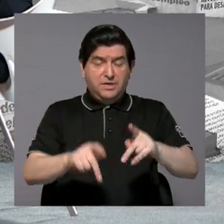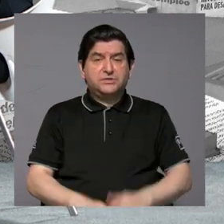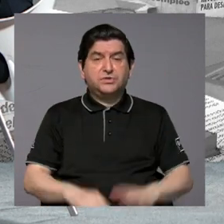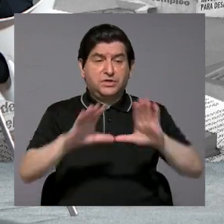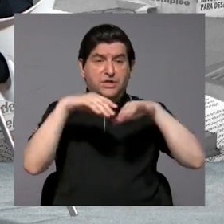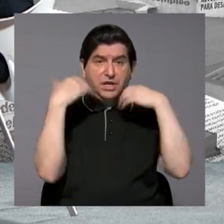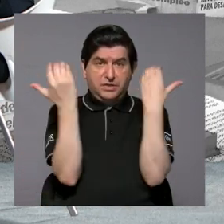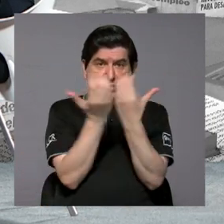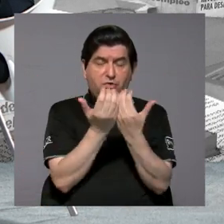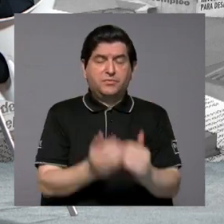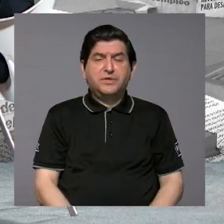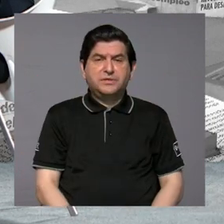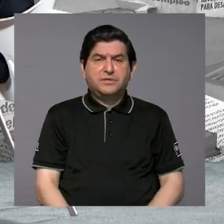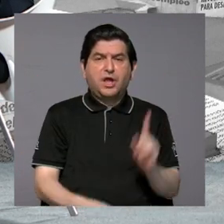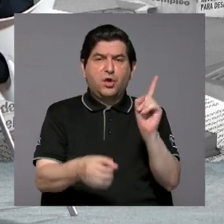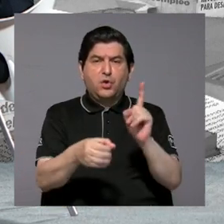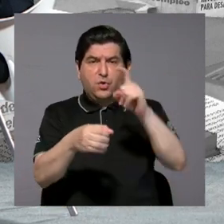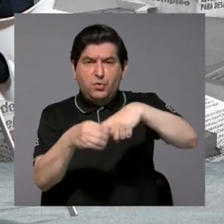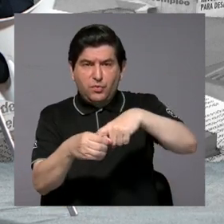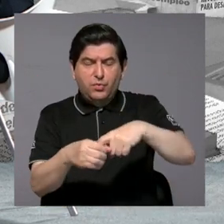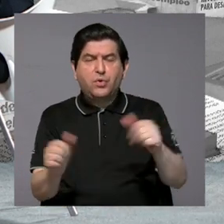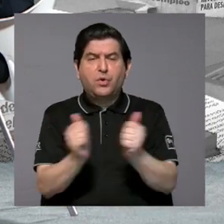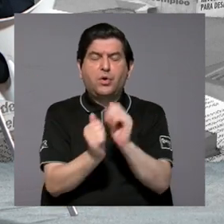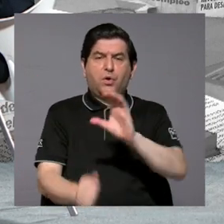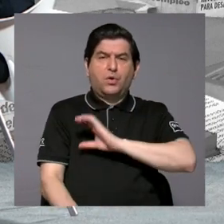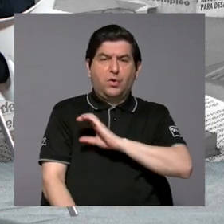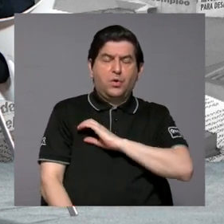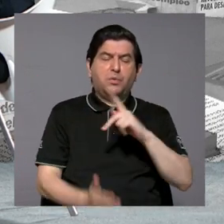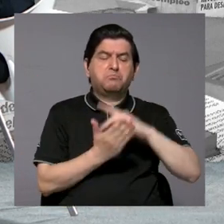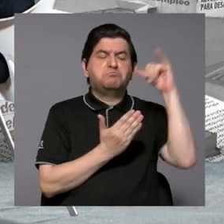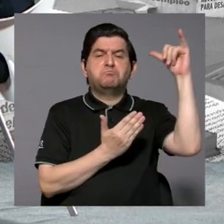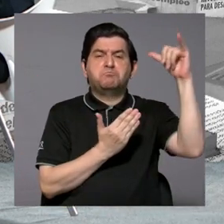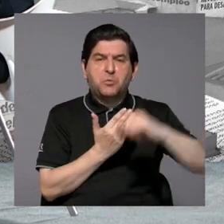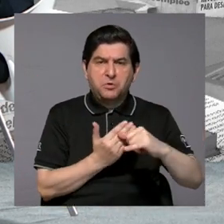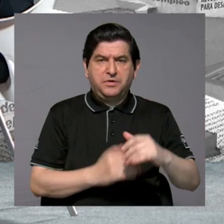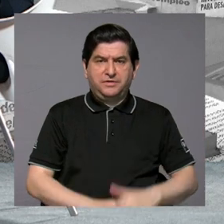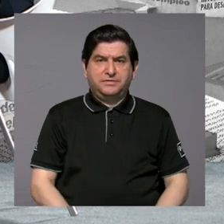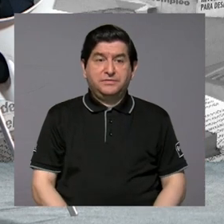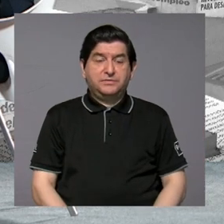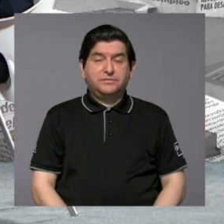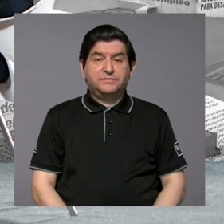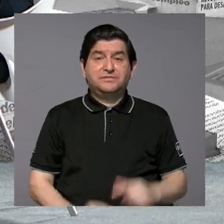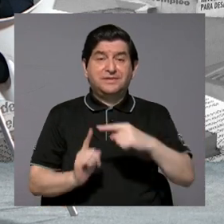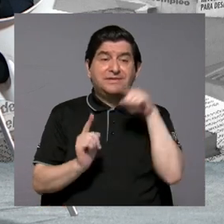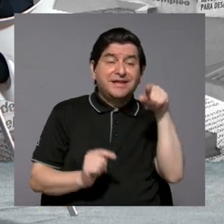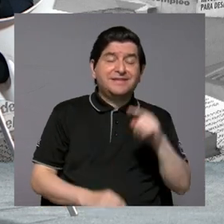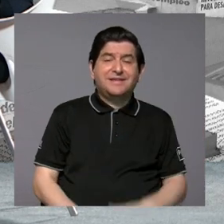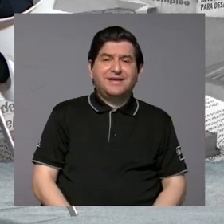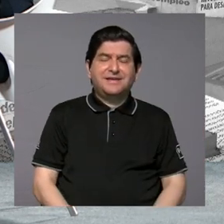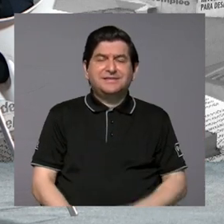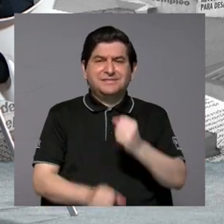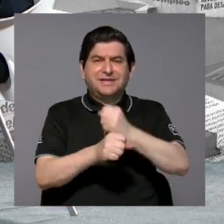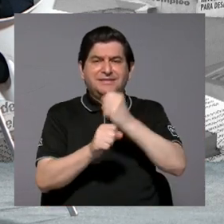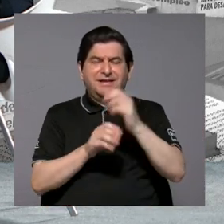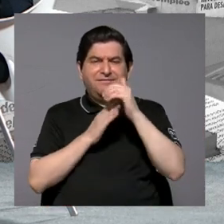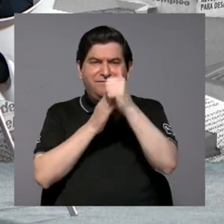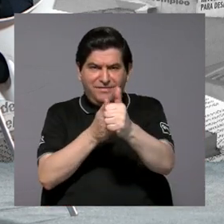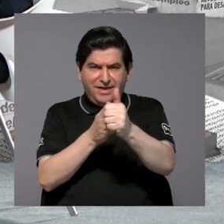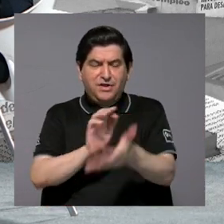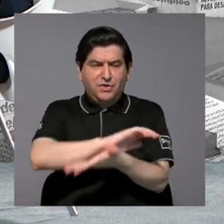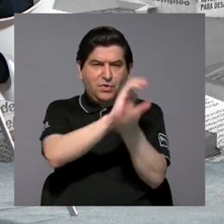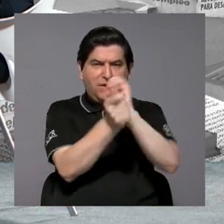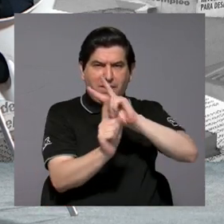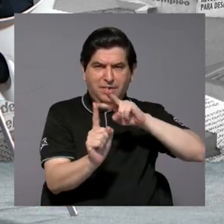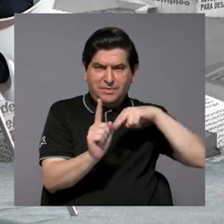comités se involucren junto con la policía en proyectos Entonces es a partir de ese piloto donde se cambia la